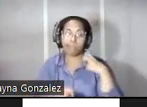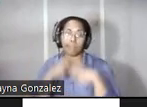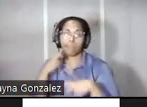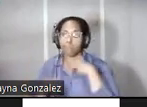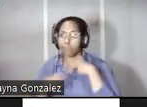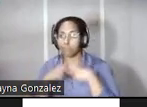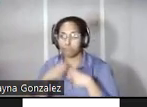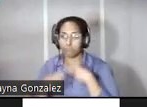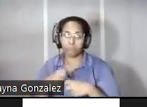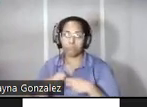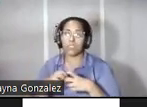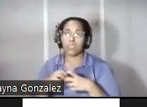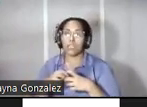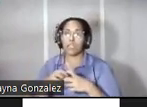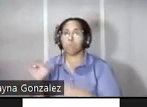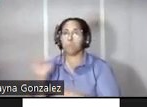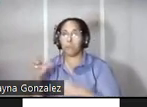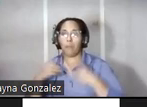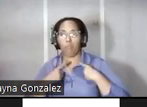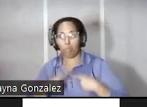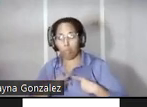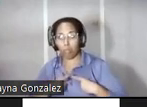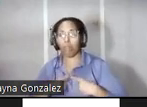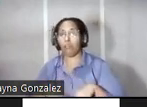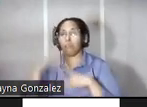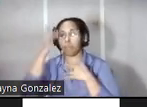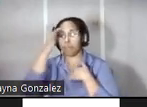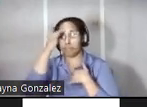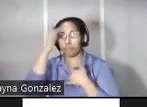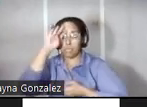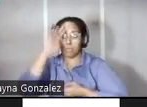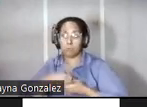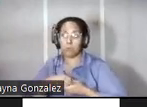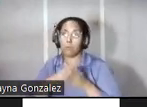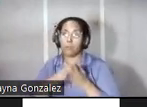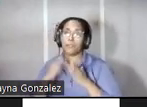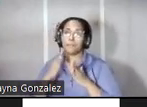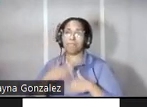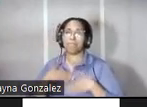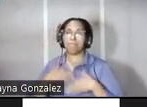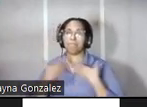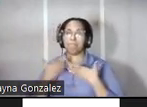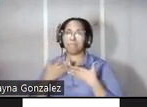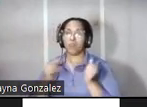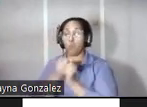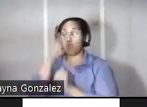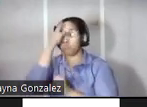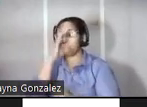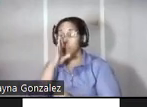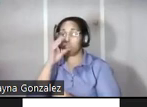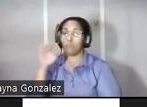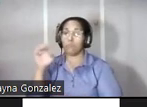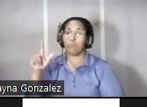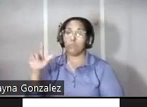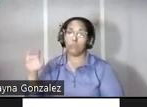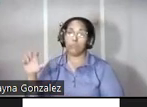difíciles, están clínicamente deprimidos y creen que sus hijos van a estar más felices con Dios.